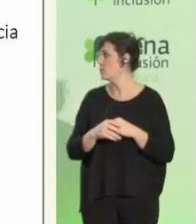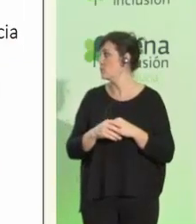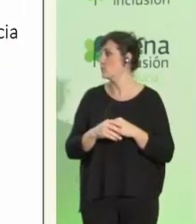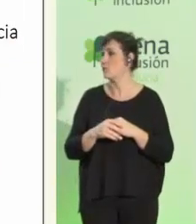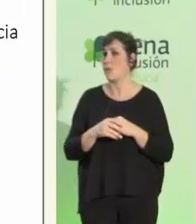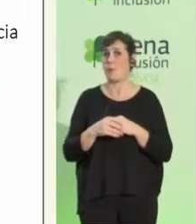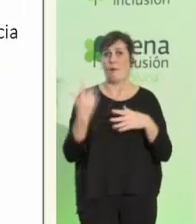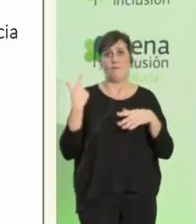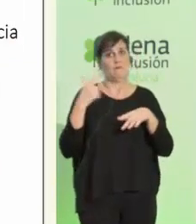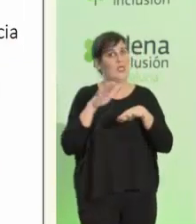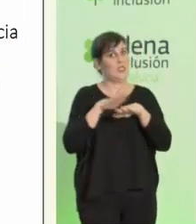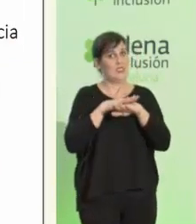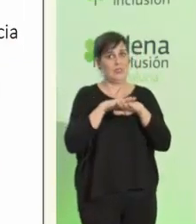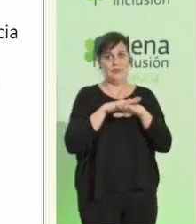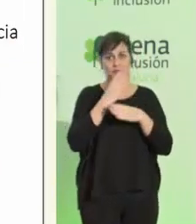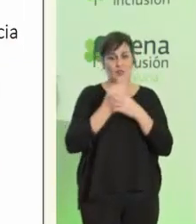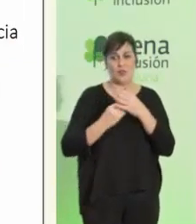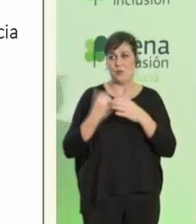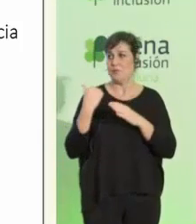Pido disculpas.